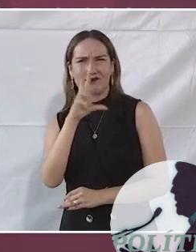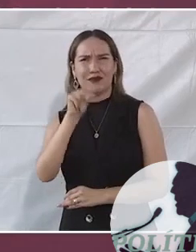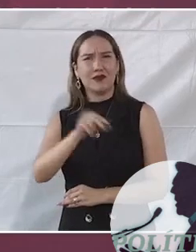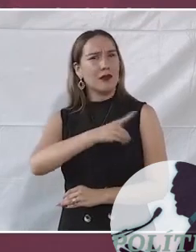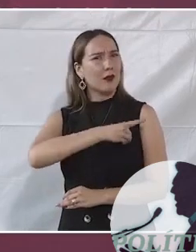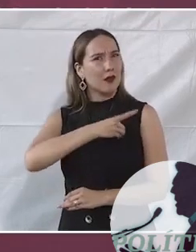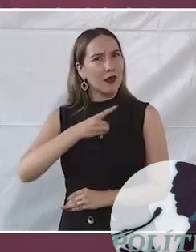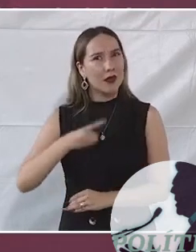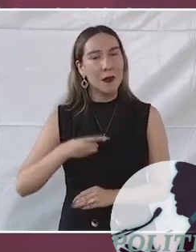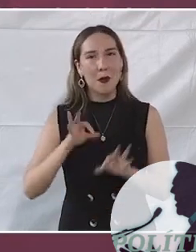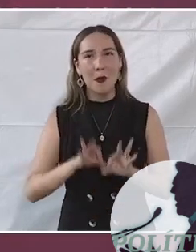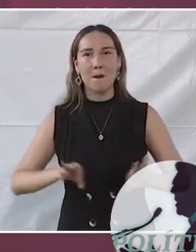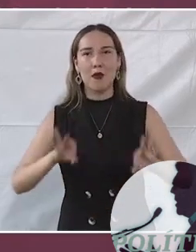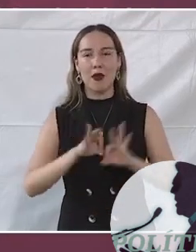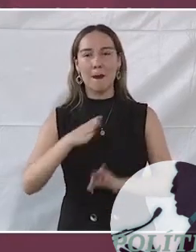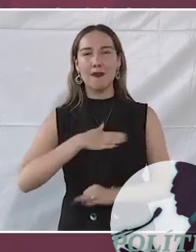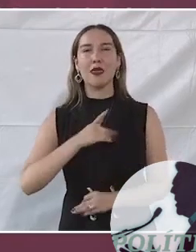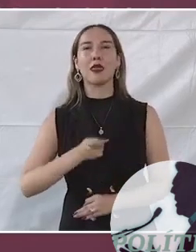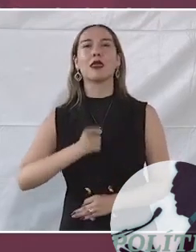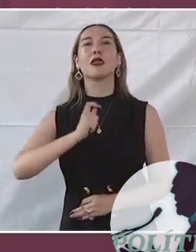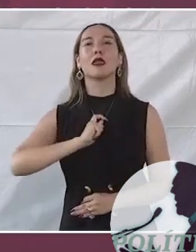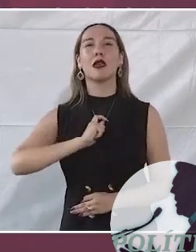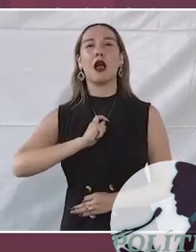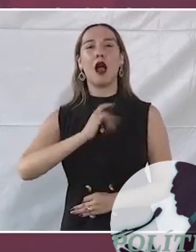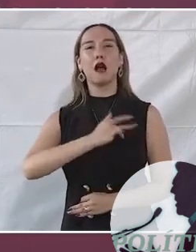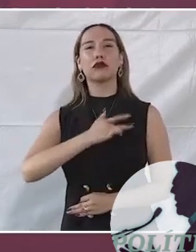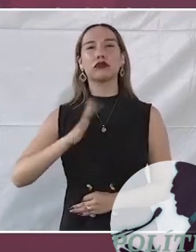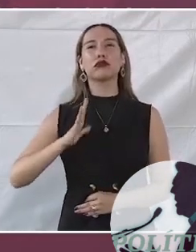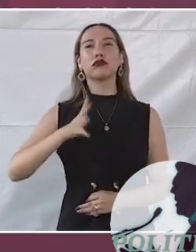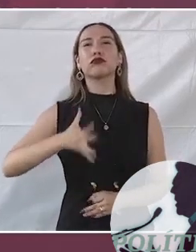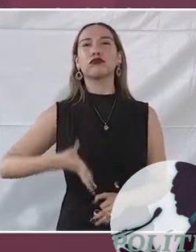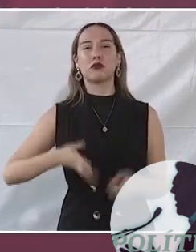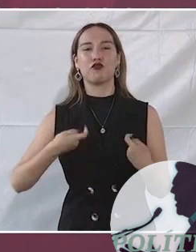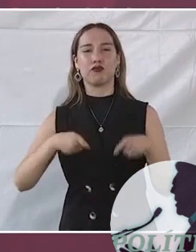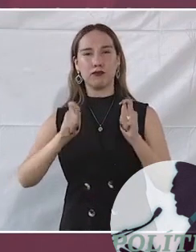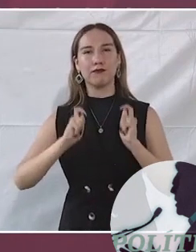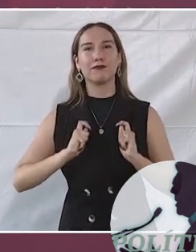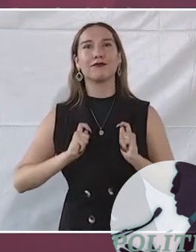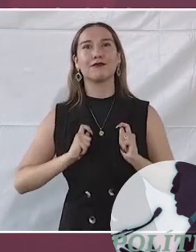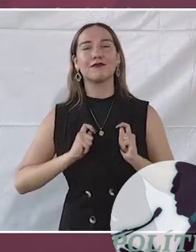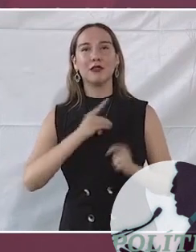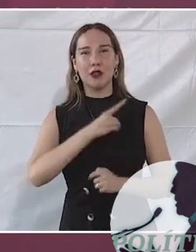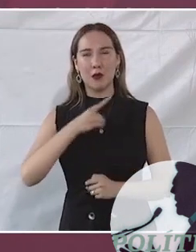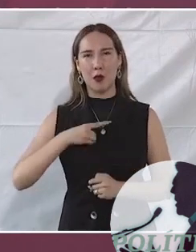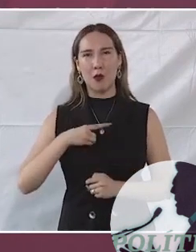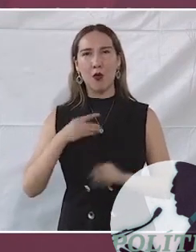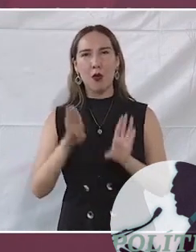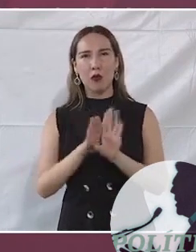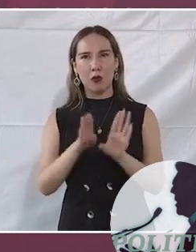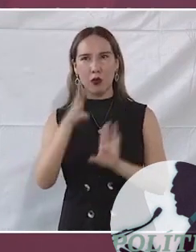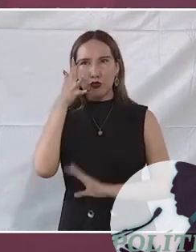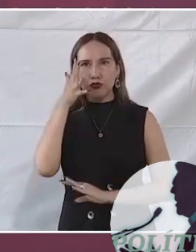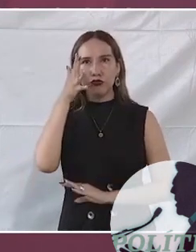fortalecer nuestra identidad. El que no sabe de dónde viene no va a saber nunca hacia dónde va.